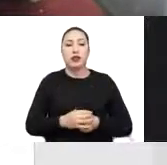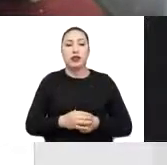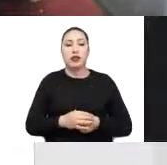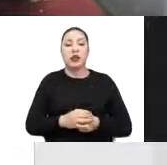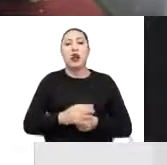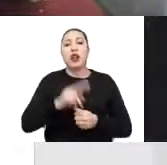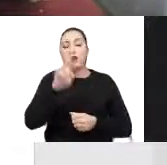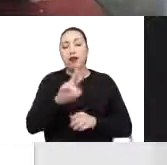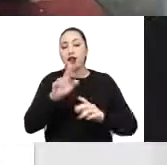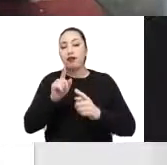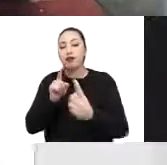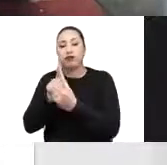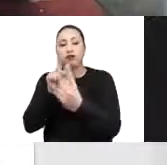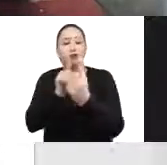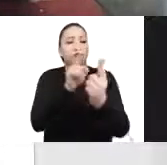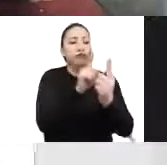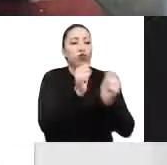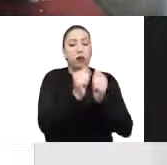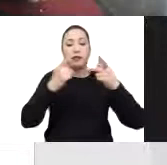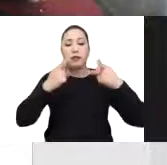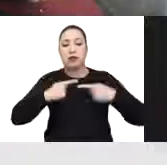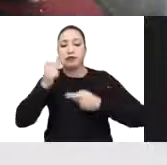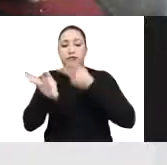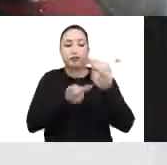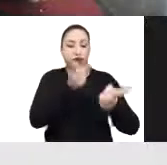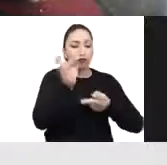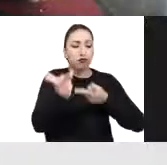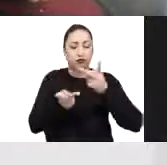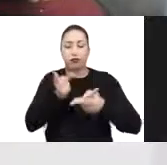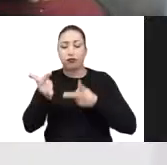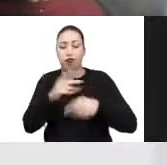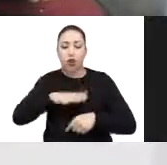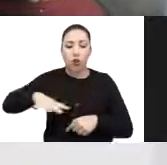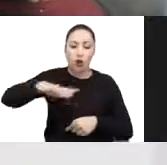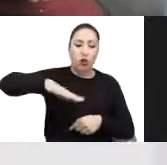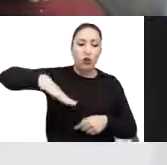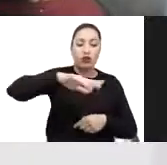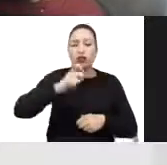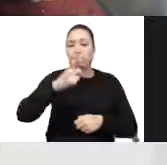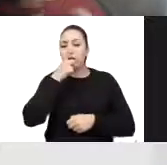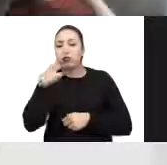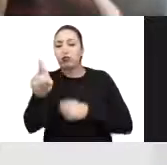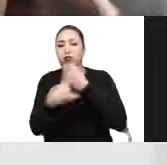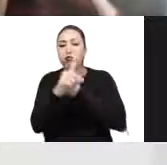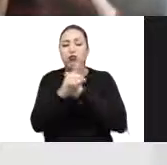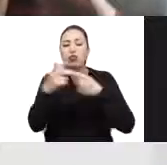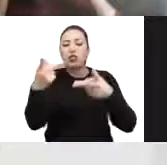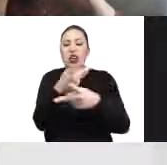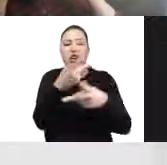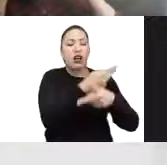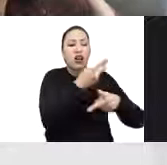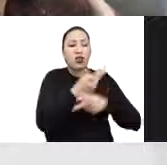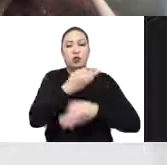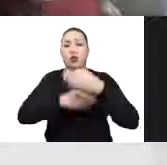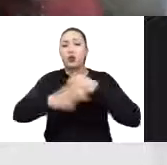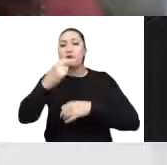barrios, hemos ido a hablar con personas de colonias, hemos conocido también cuál es la problemática de cerca de la ciudad y bien, pues esto nos ha sido muy